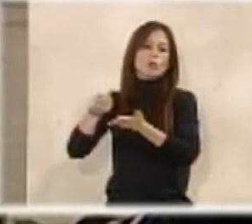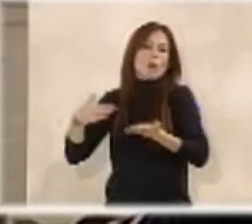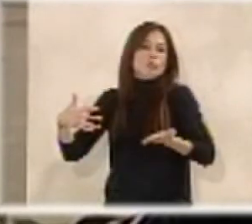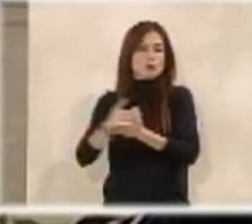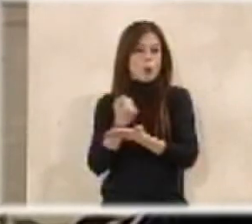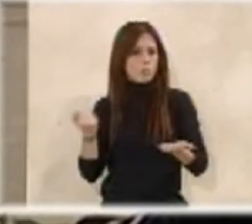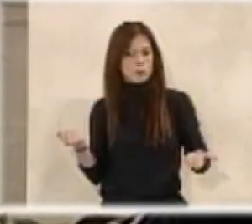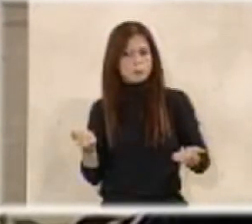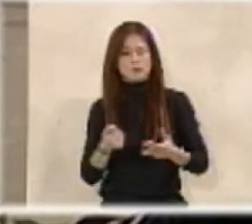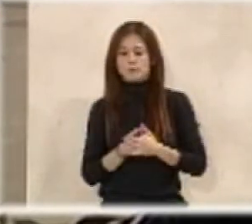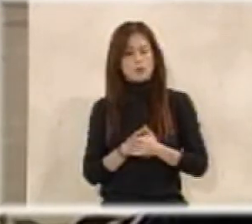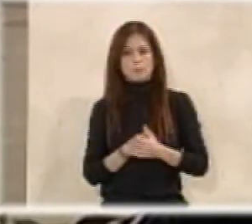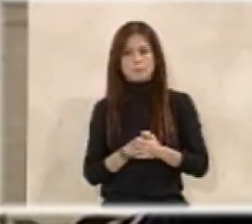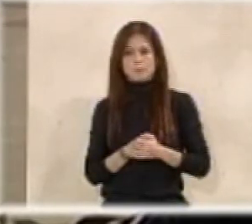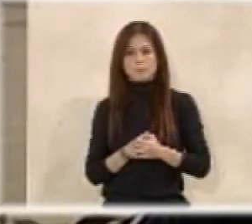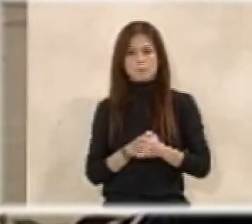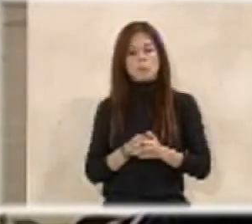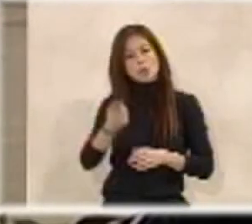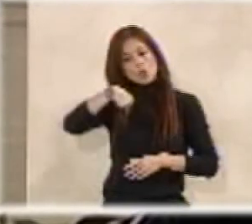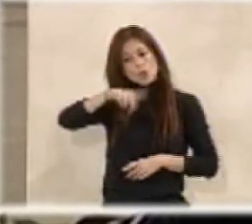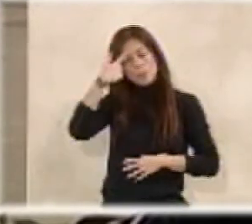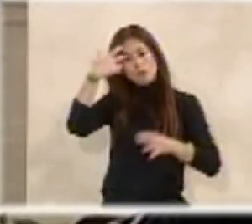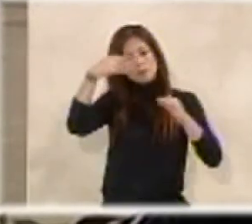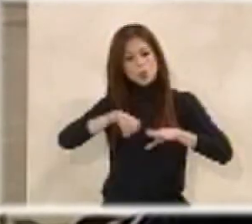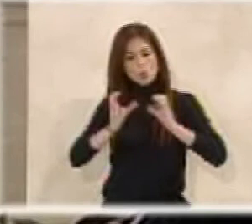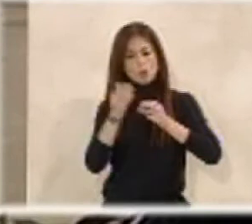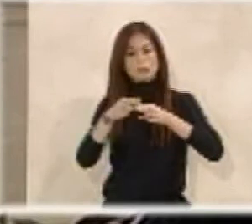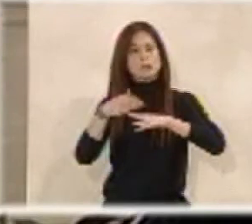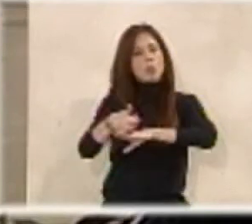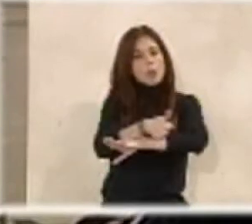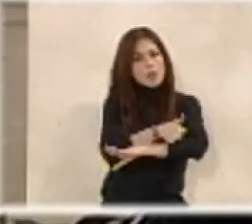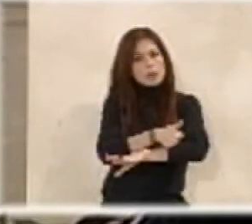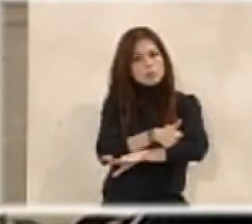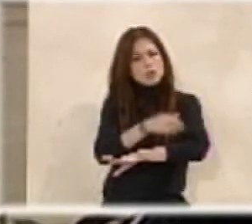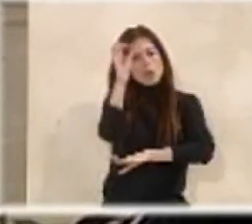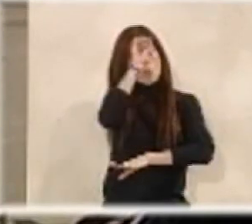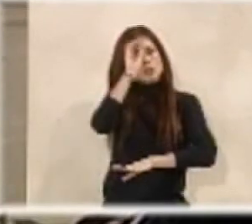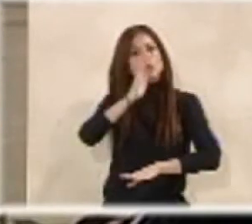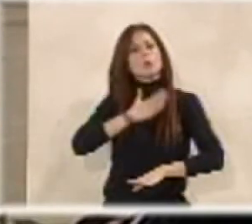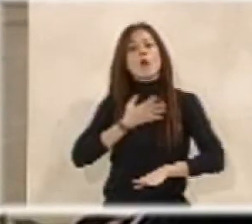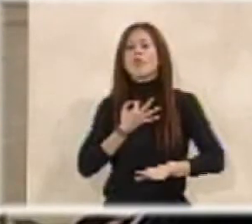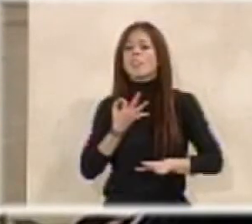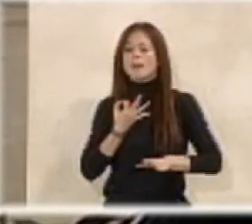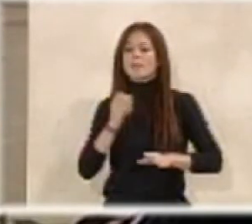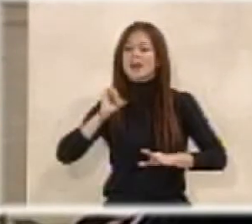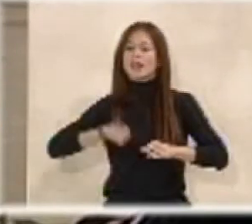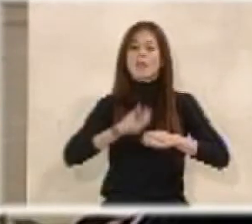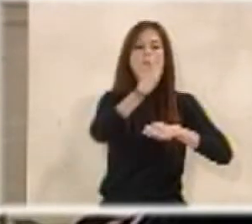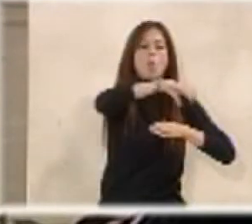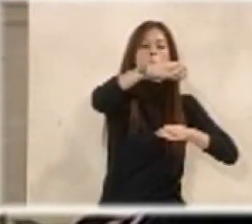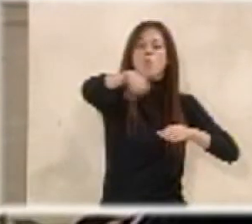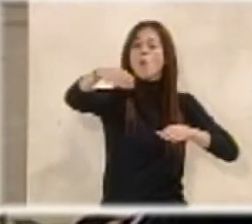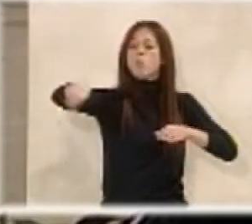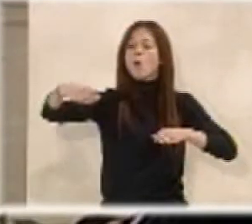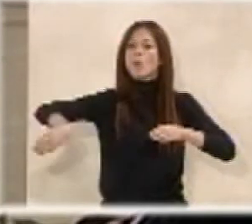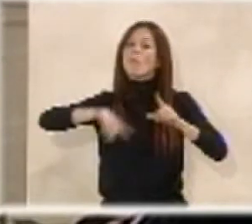nosotros aportamos en esa zona. No. Nosotros creemos desde Ciudadanos en la, digamos, en la redistribución de la riqueza, pero